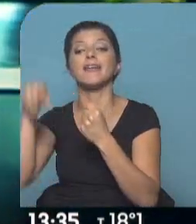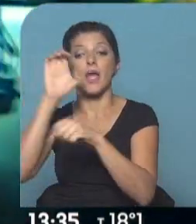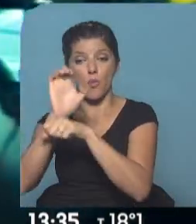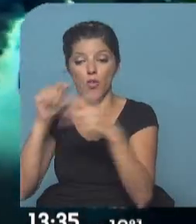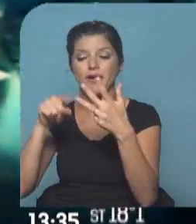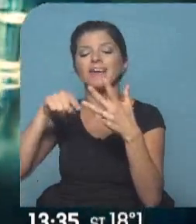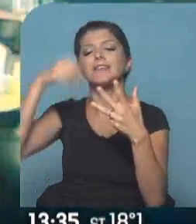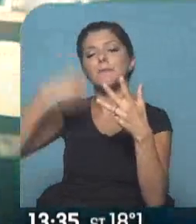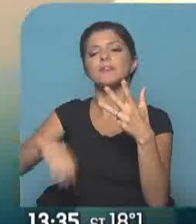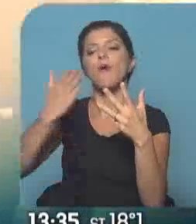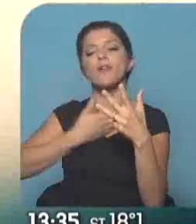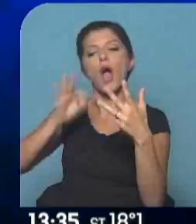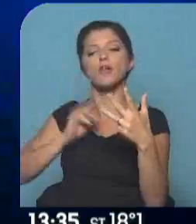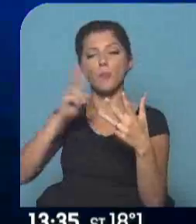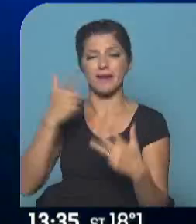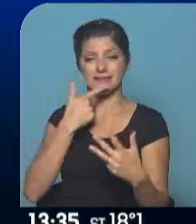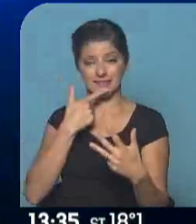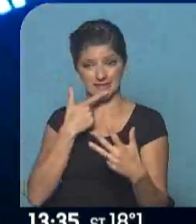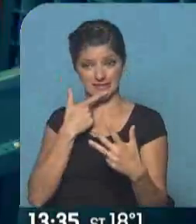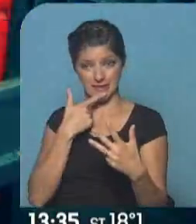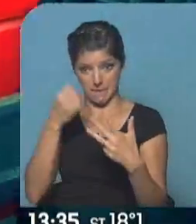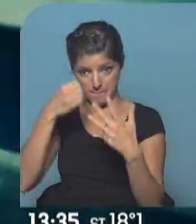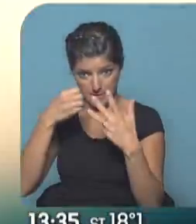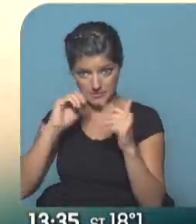febrero de 2017.